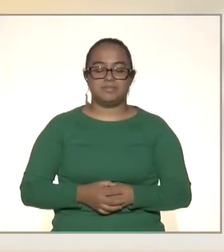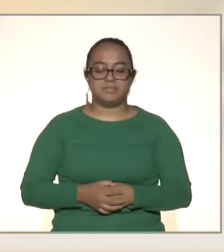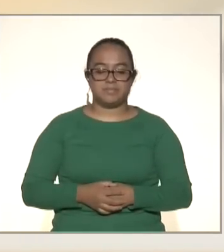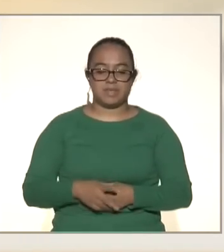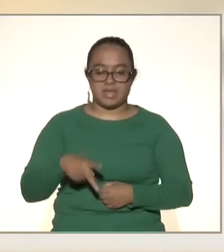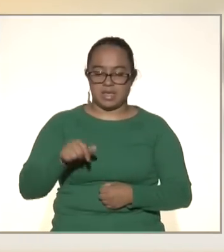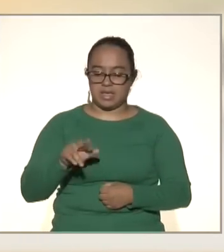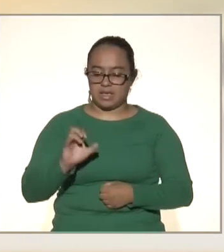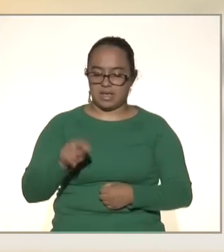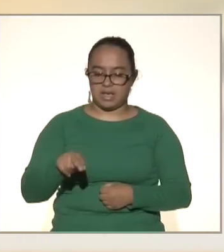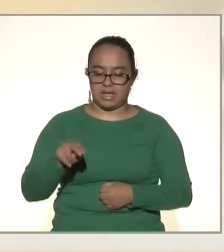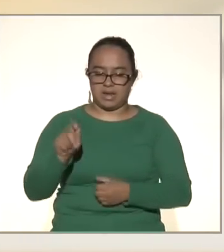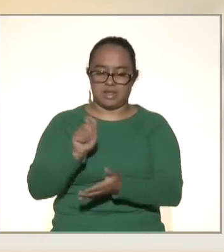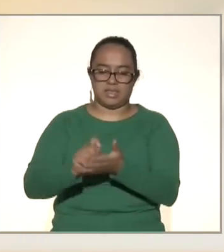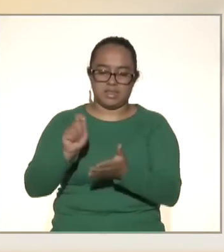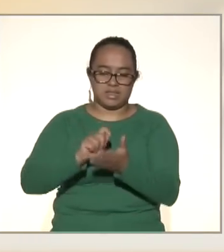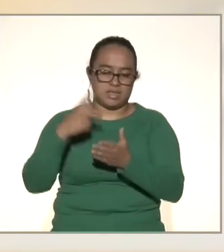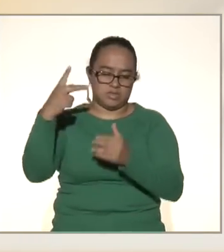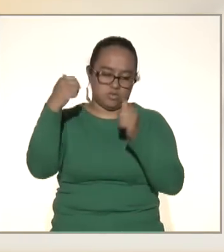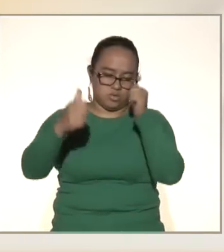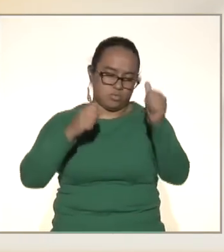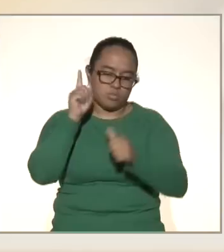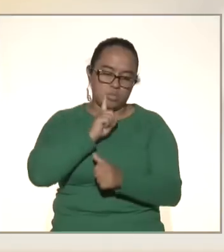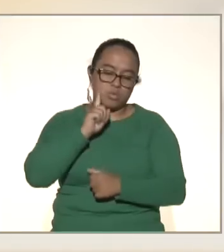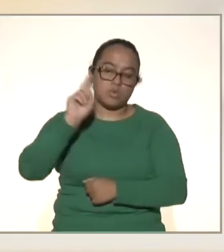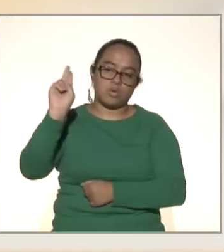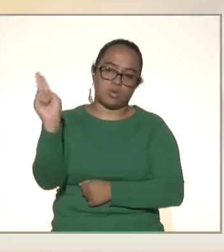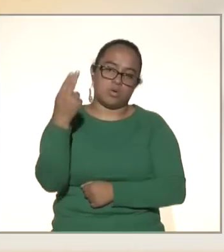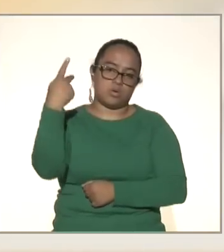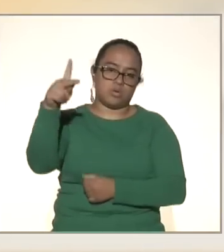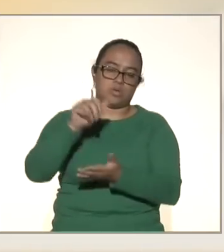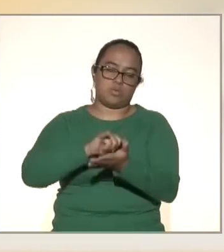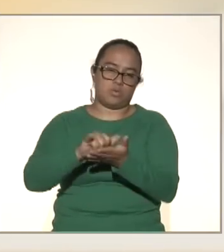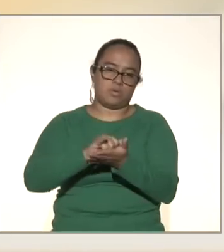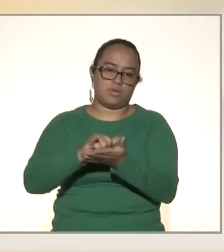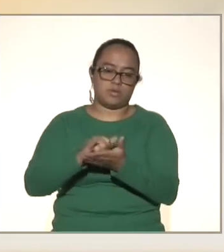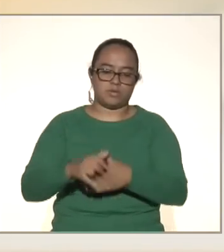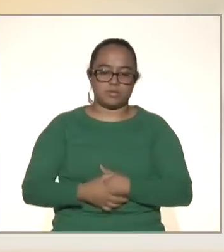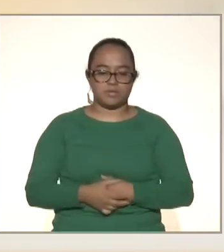Karin Erickson, antropóloga, Universidad de Nueva York.